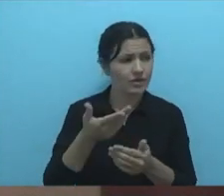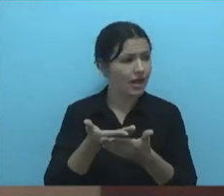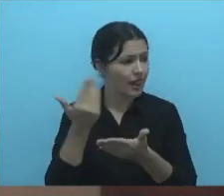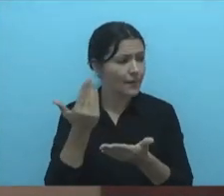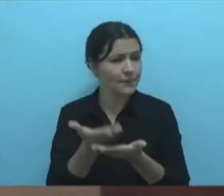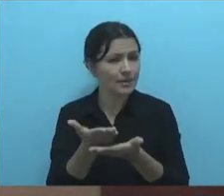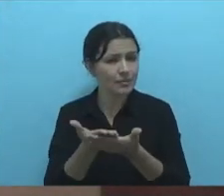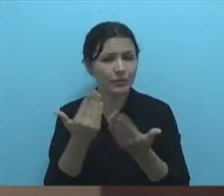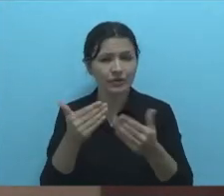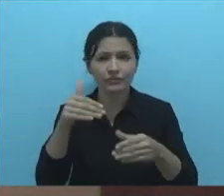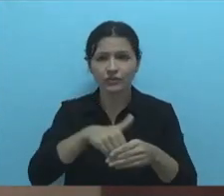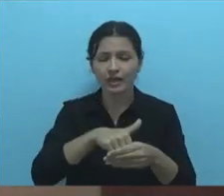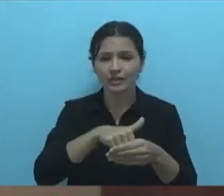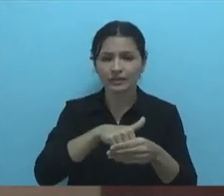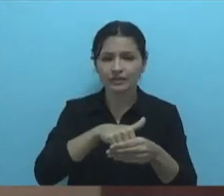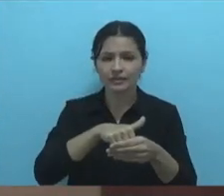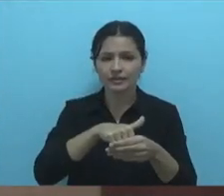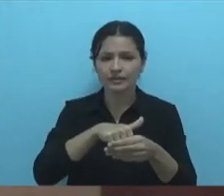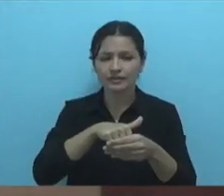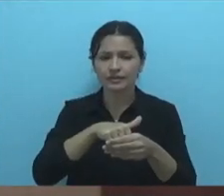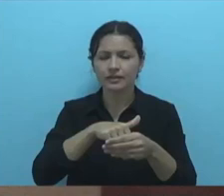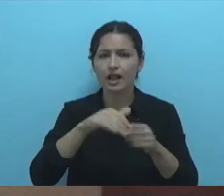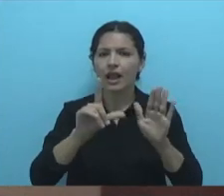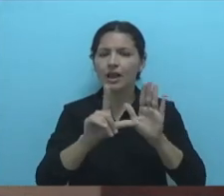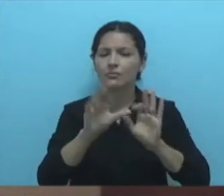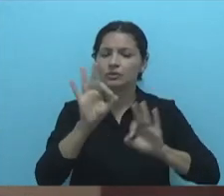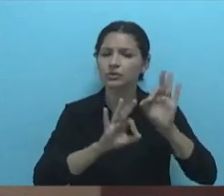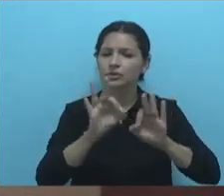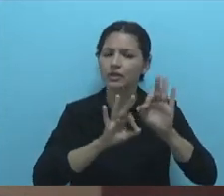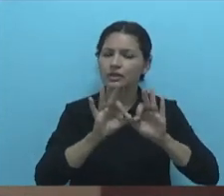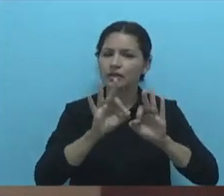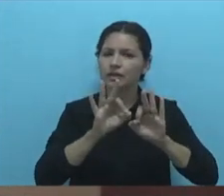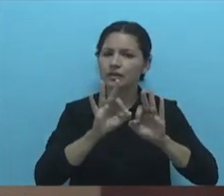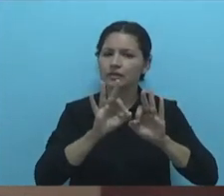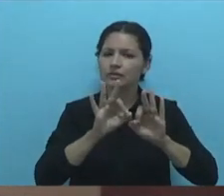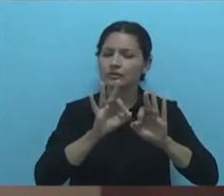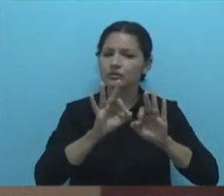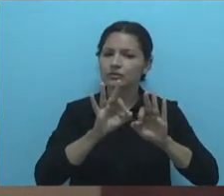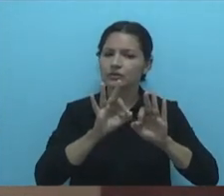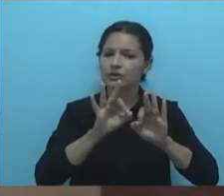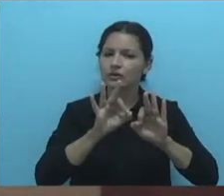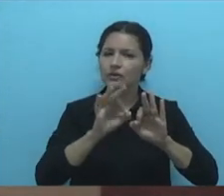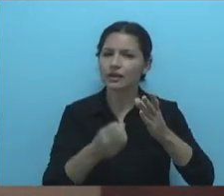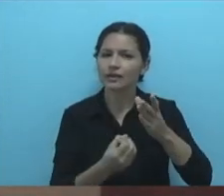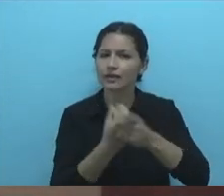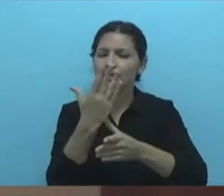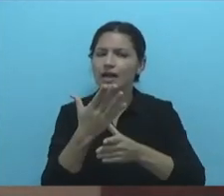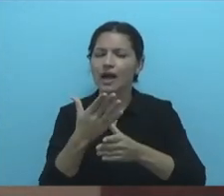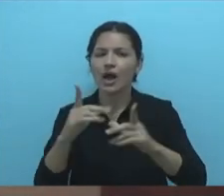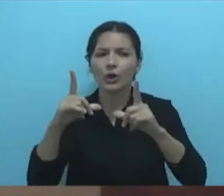a la preferencia para poder convertir en ley el proyecto que presentamos junto al diputado justiniani que crea la